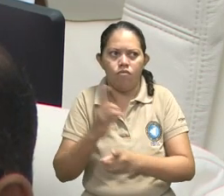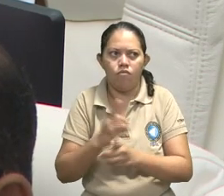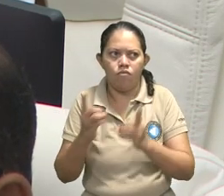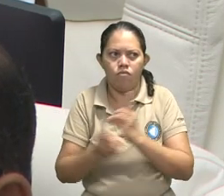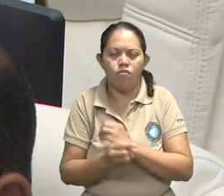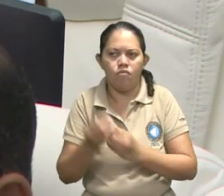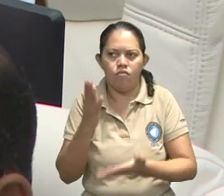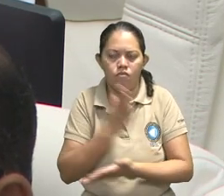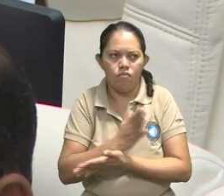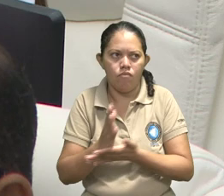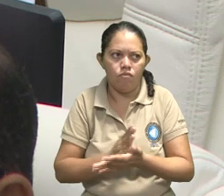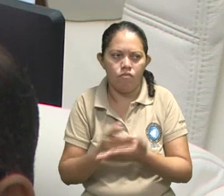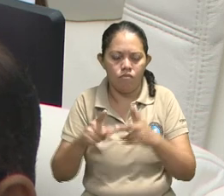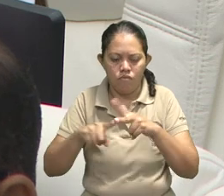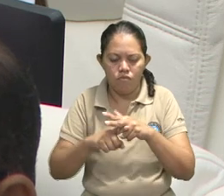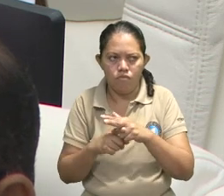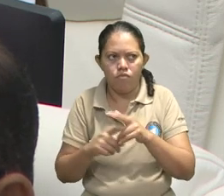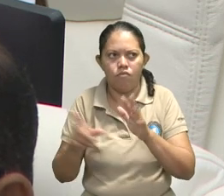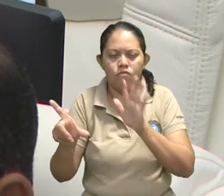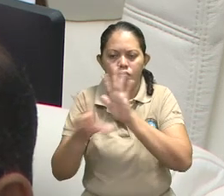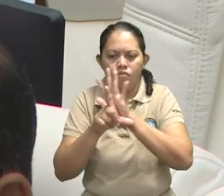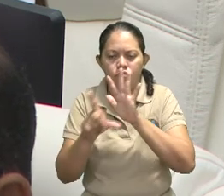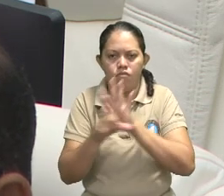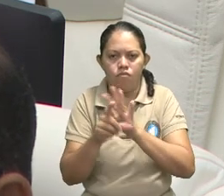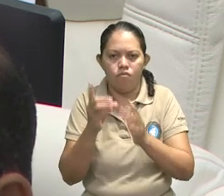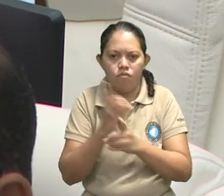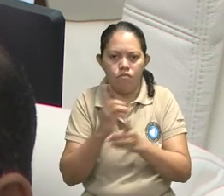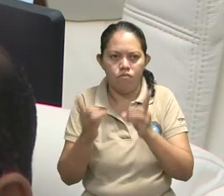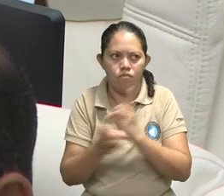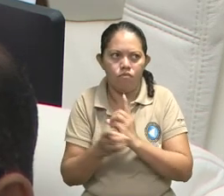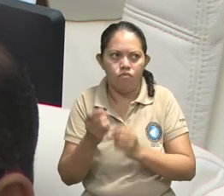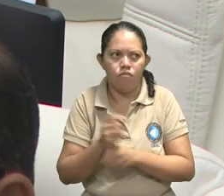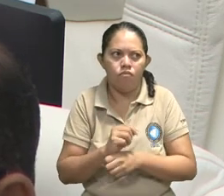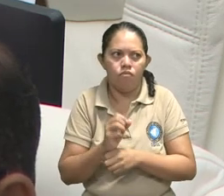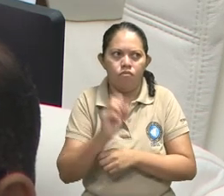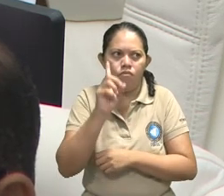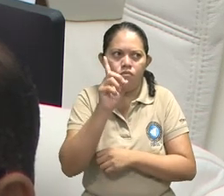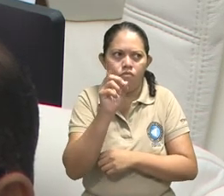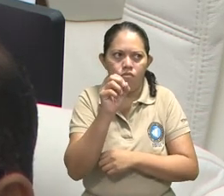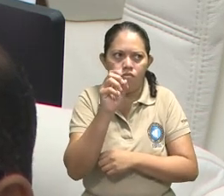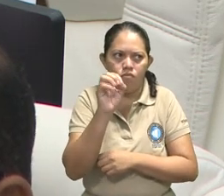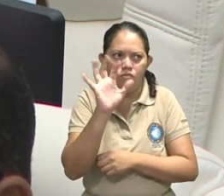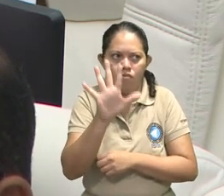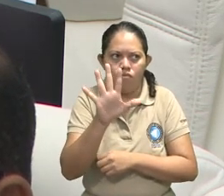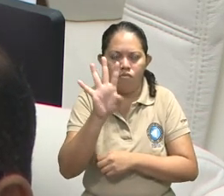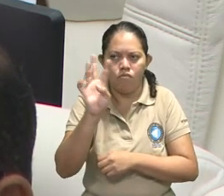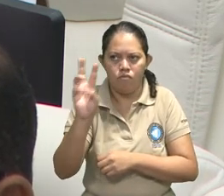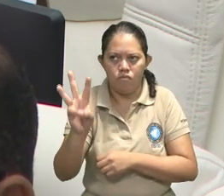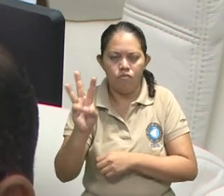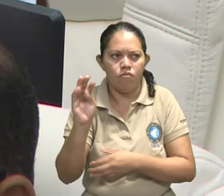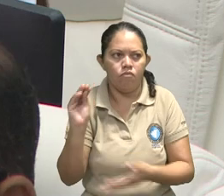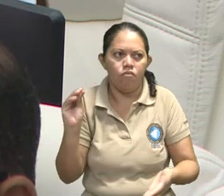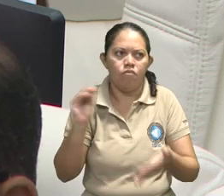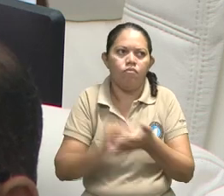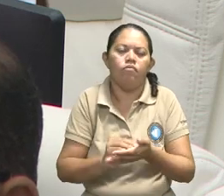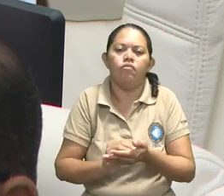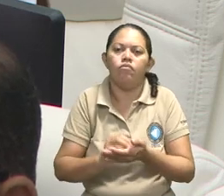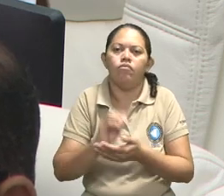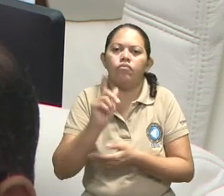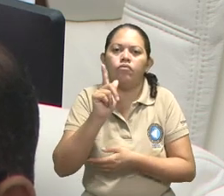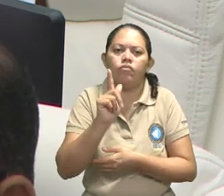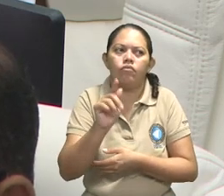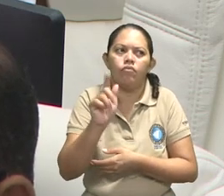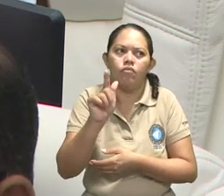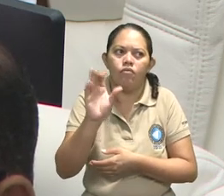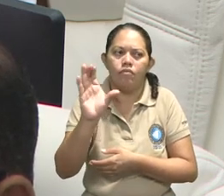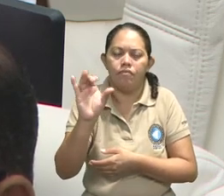dictaminamos favorablemente la iniciativa de ley de reforma al decreto ley número 1053, Ley Orgánica del Instituto Nicaragüense